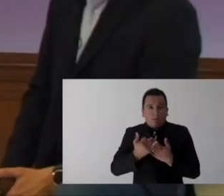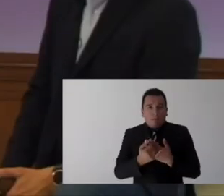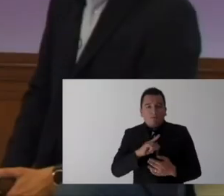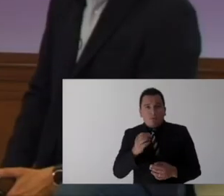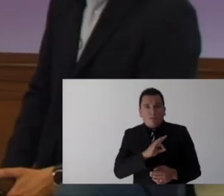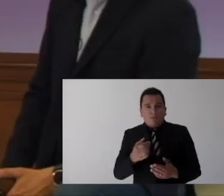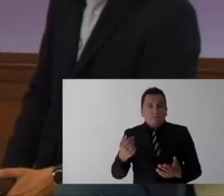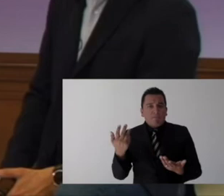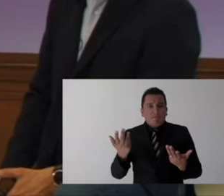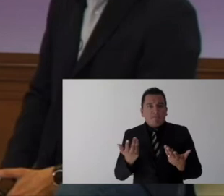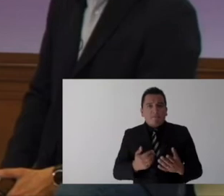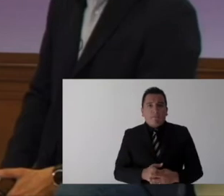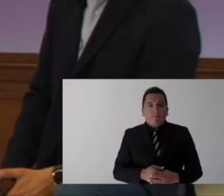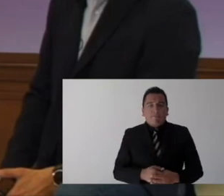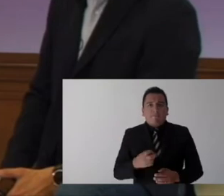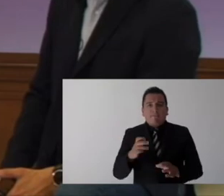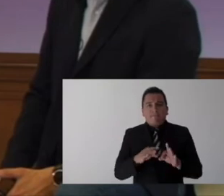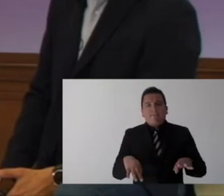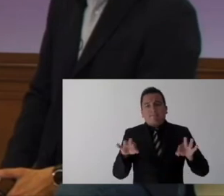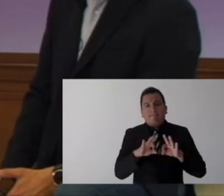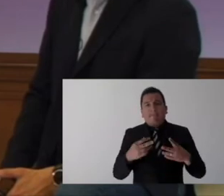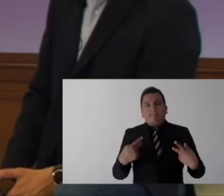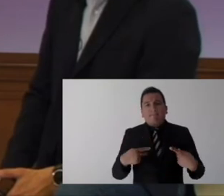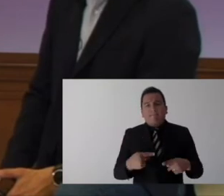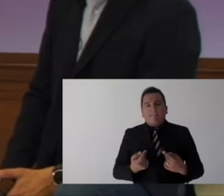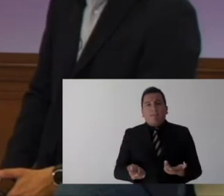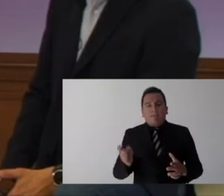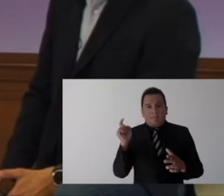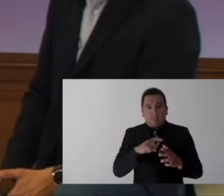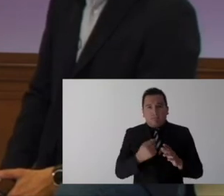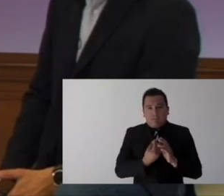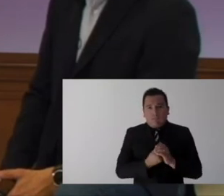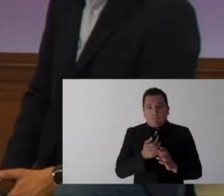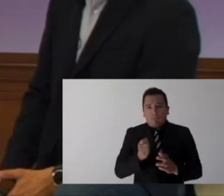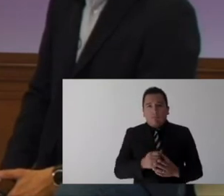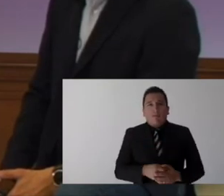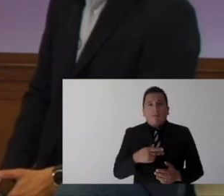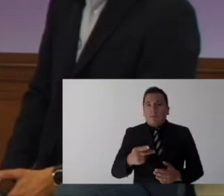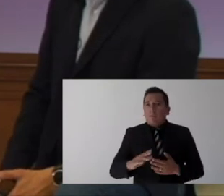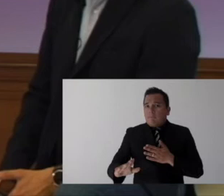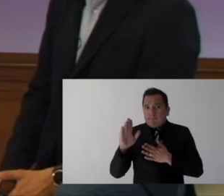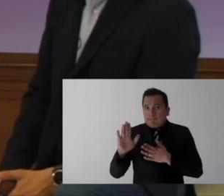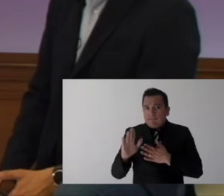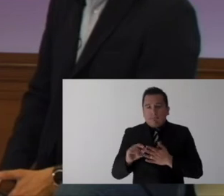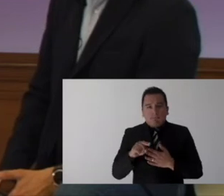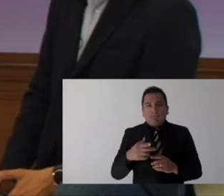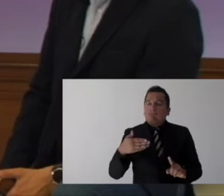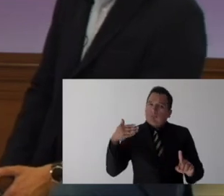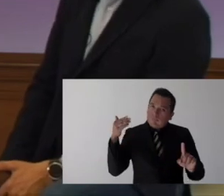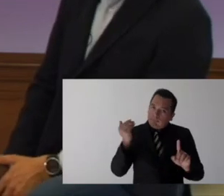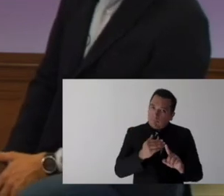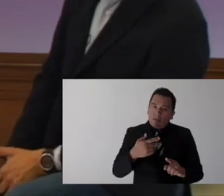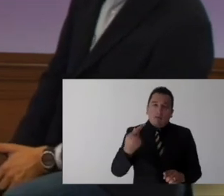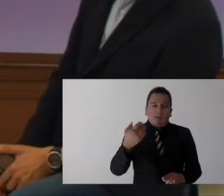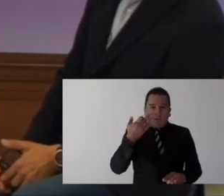Entonces, lo más importante de las personas que entran a este curso es que estén dispuestos o ya estén dedicando su tiempo y su cabeza y sus